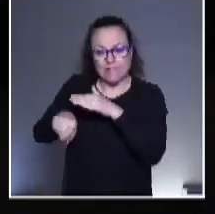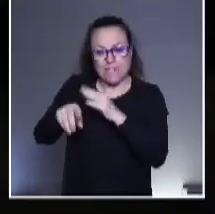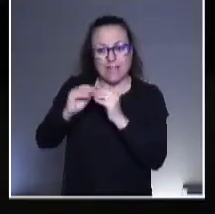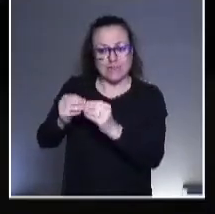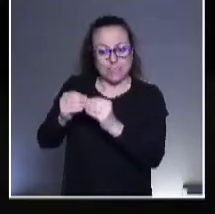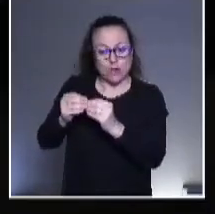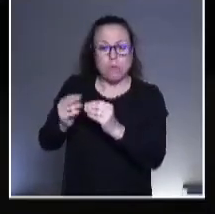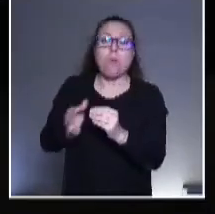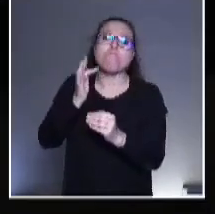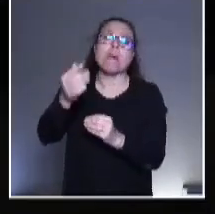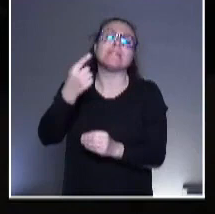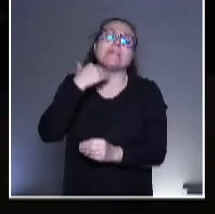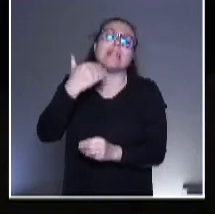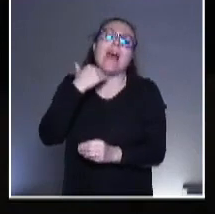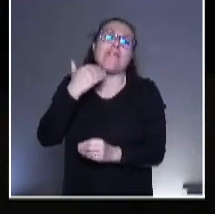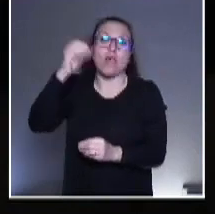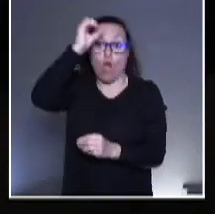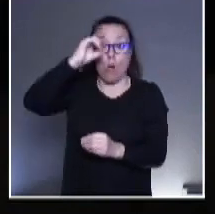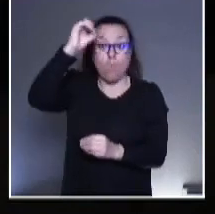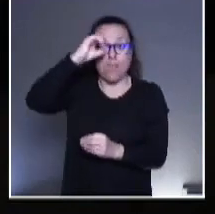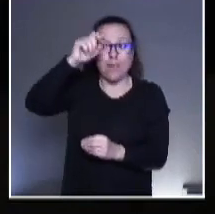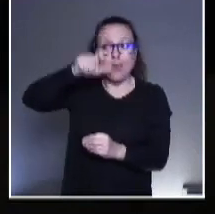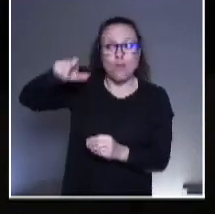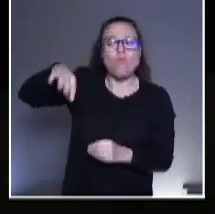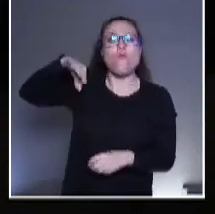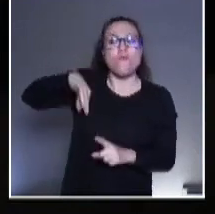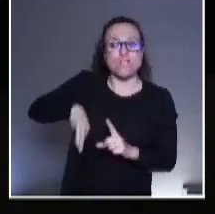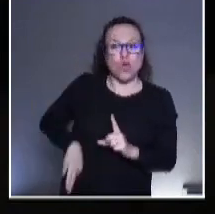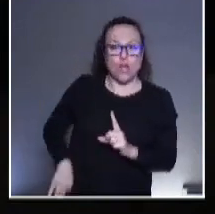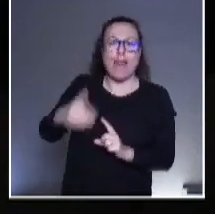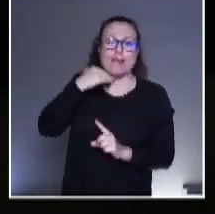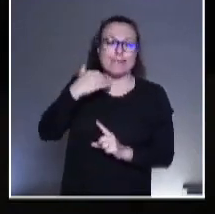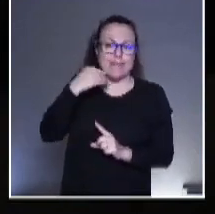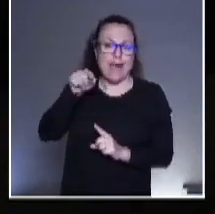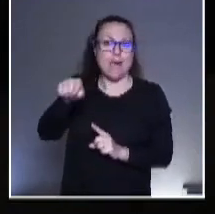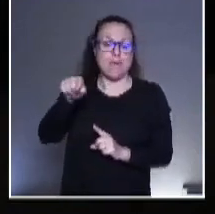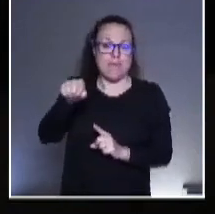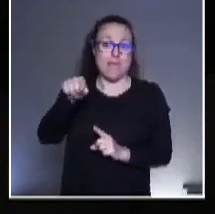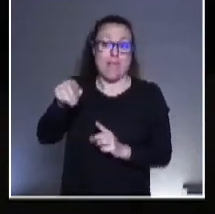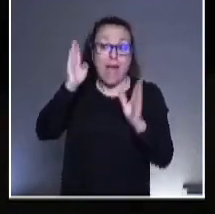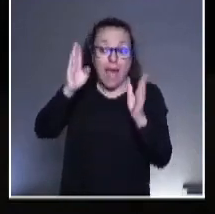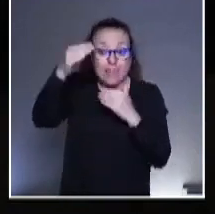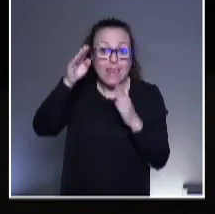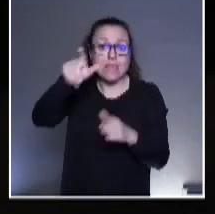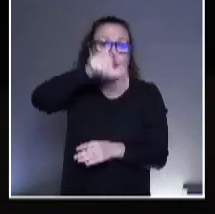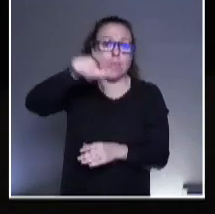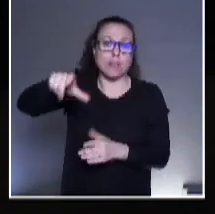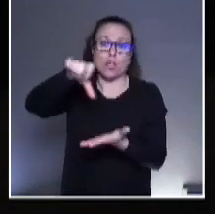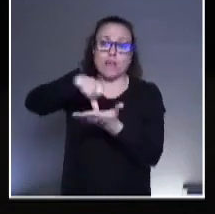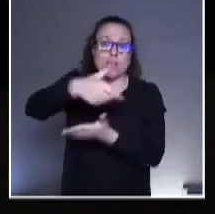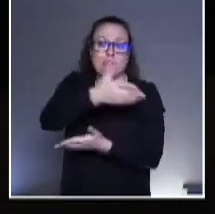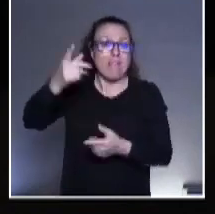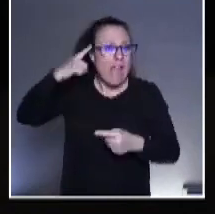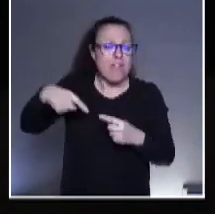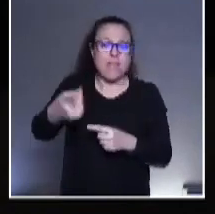debíamos conocer cuál era la opinión de los profesionales que están sobre el terreno atendiendo a los contribuyentes en sus gestiones diarias